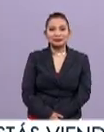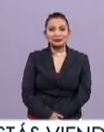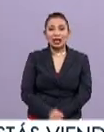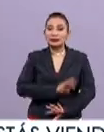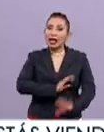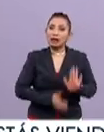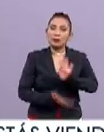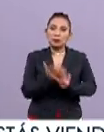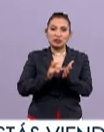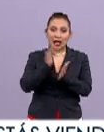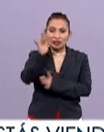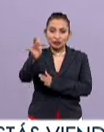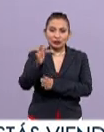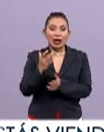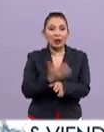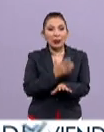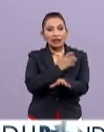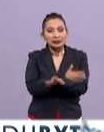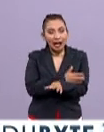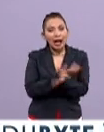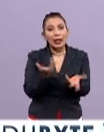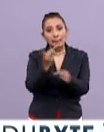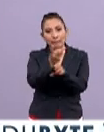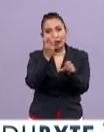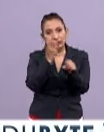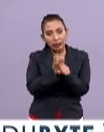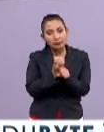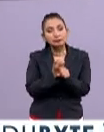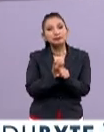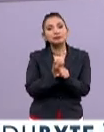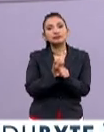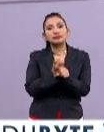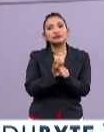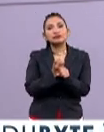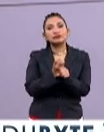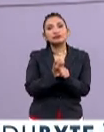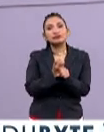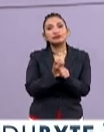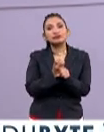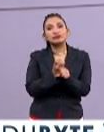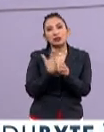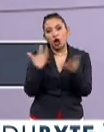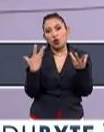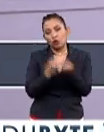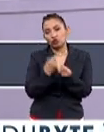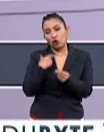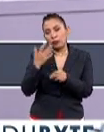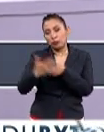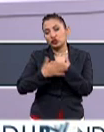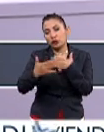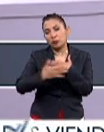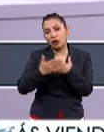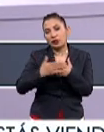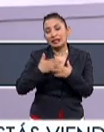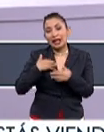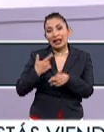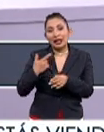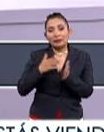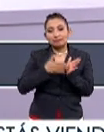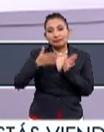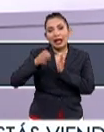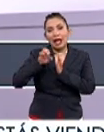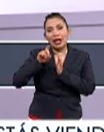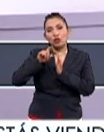Pues ya nos vamos, gracias por habernos acompañado. La invitación para que pues estemos juntos en el siguiente programa de la serie